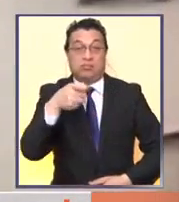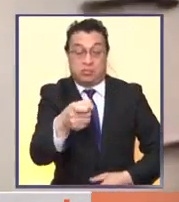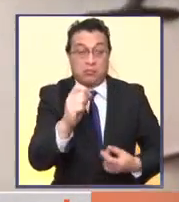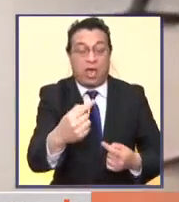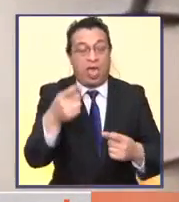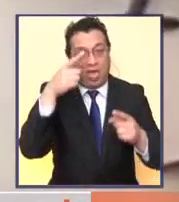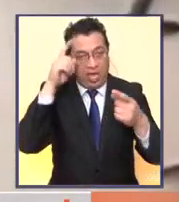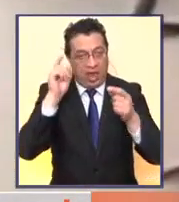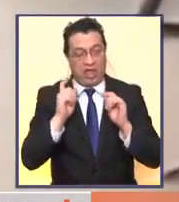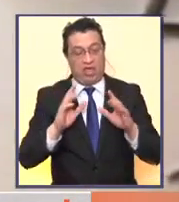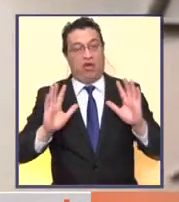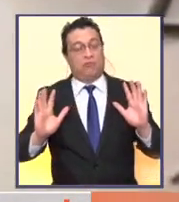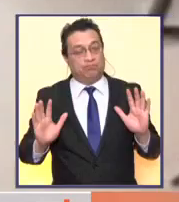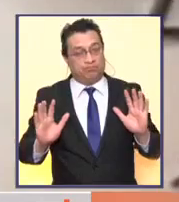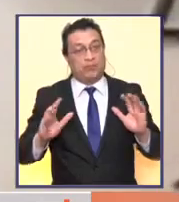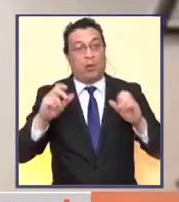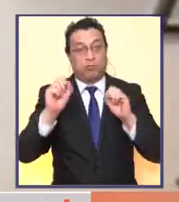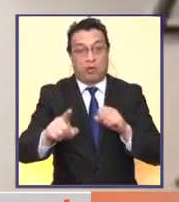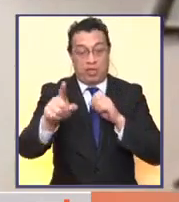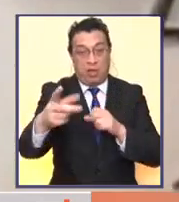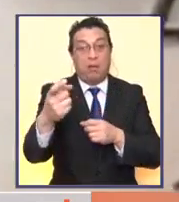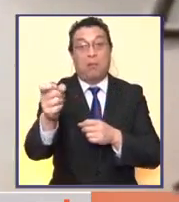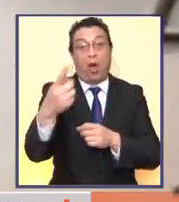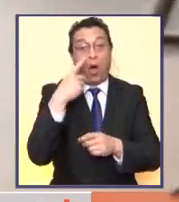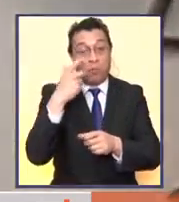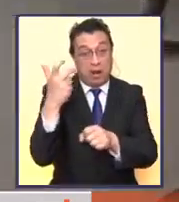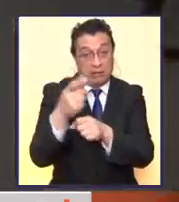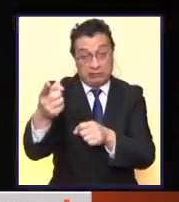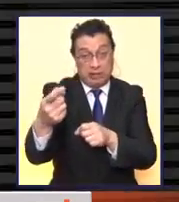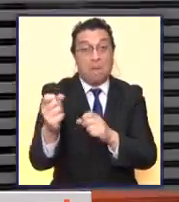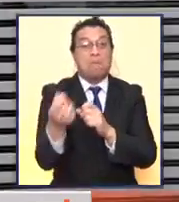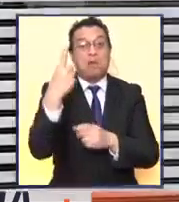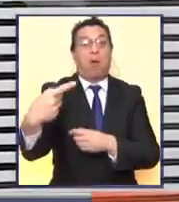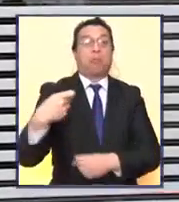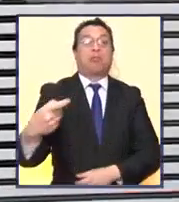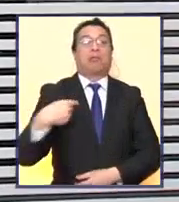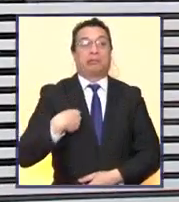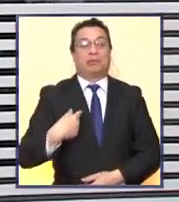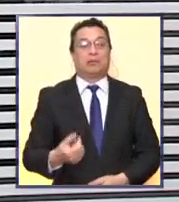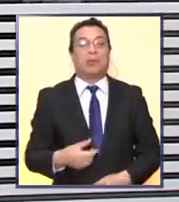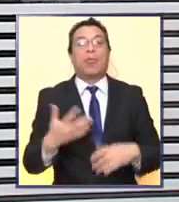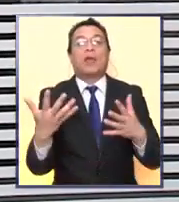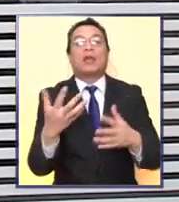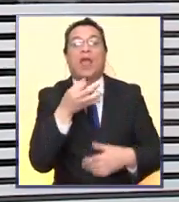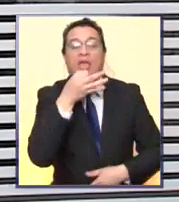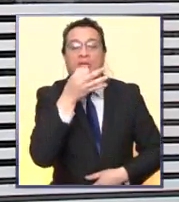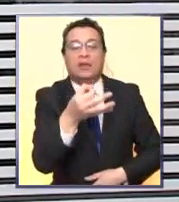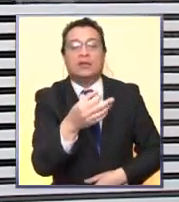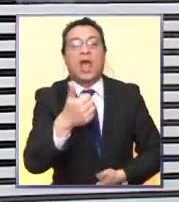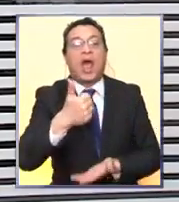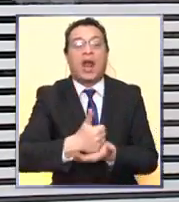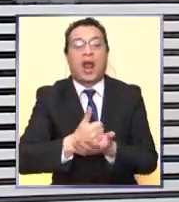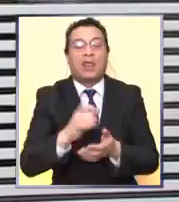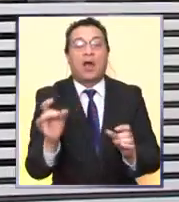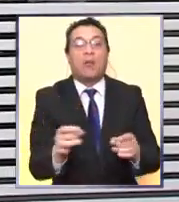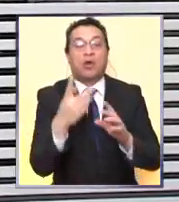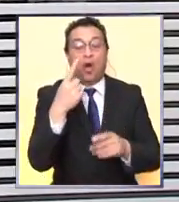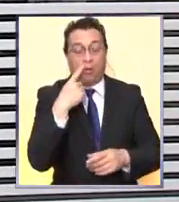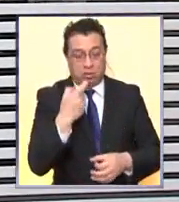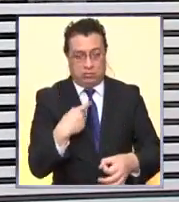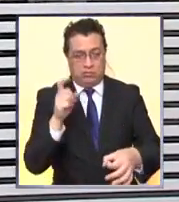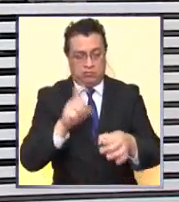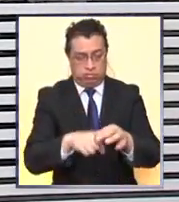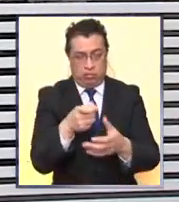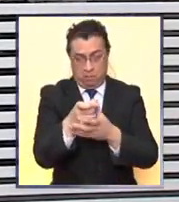Es probable que el asaltante dispare primero. ¿Qué va a decir el alcalde cuando una persona que está inscrita en el polígono mata